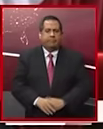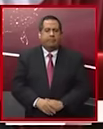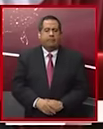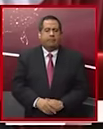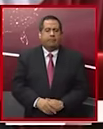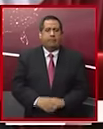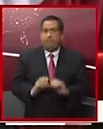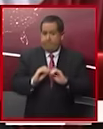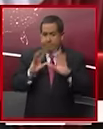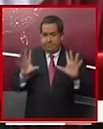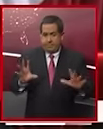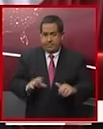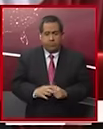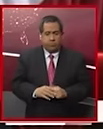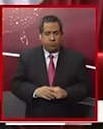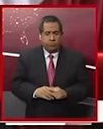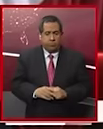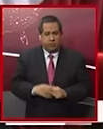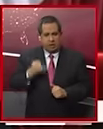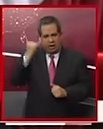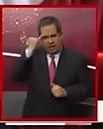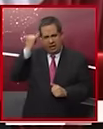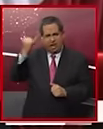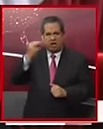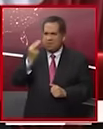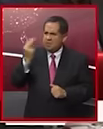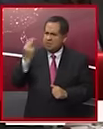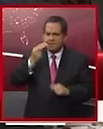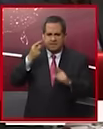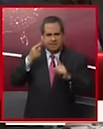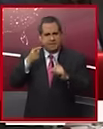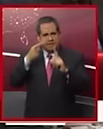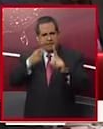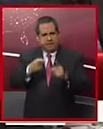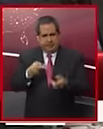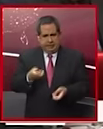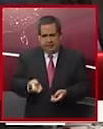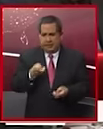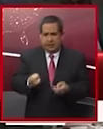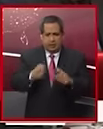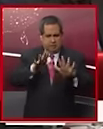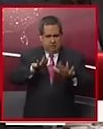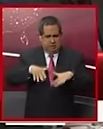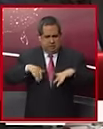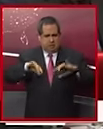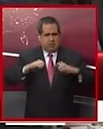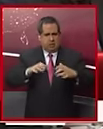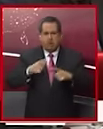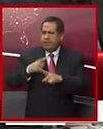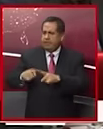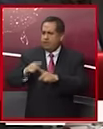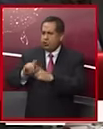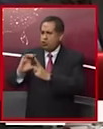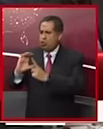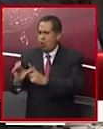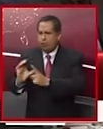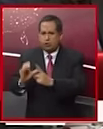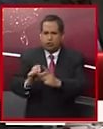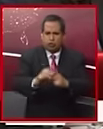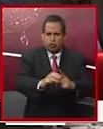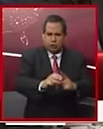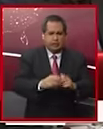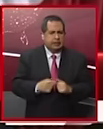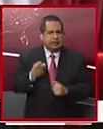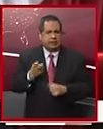Quedó claro que los principios que regirán a este Pleno y a sus comisiones serán